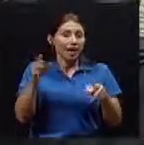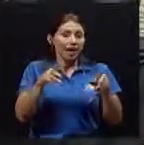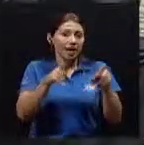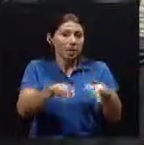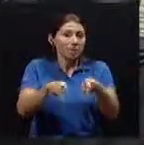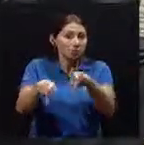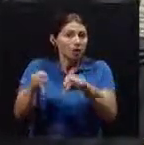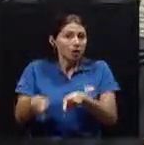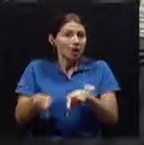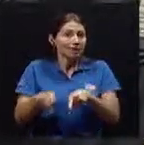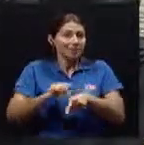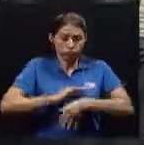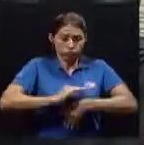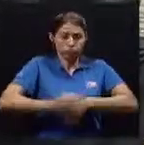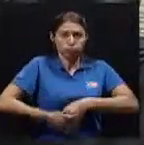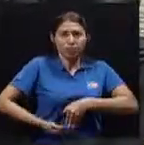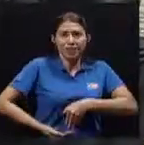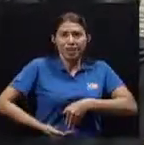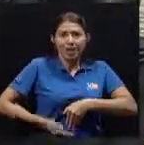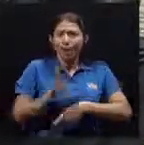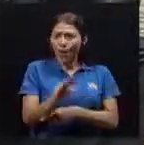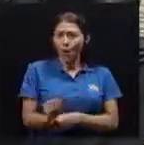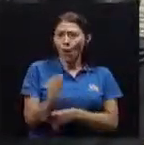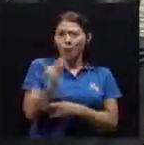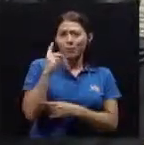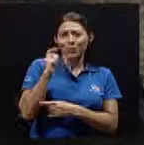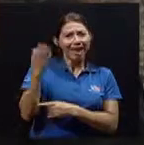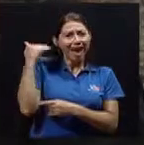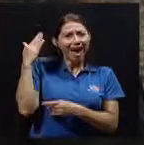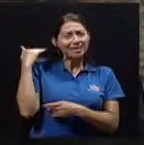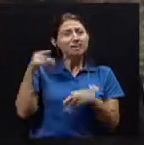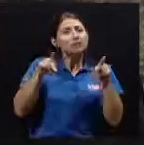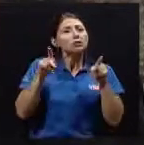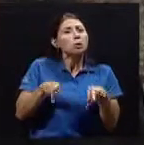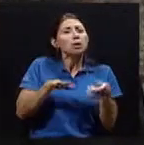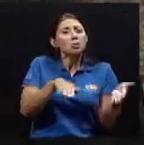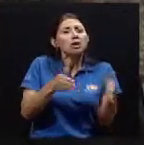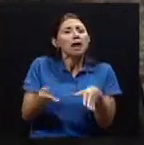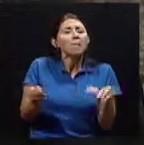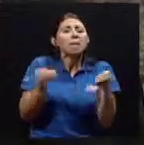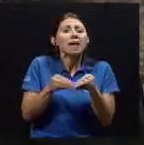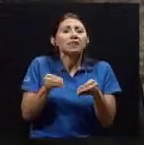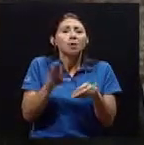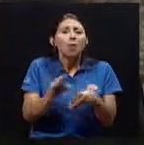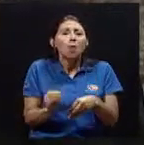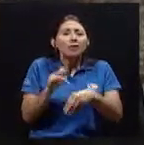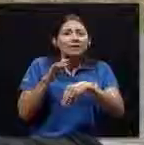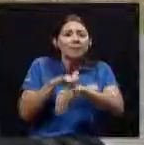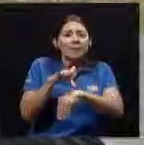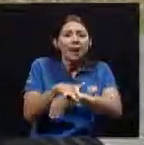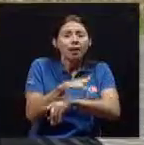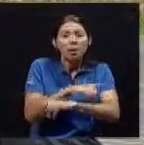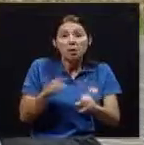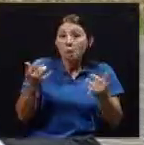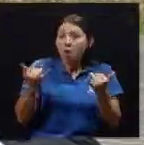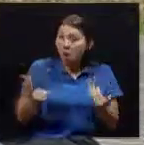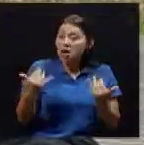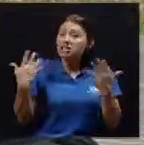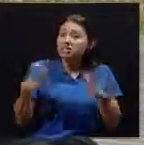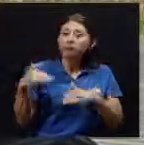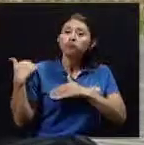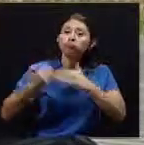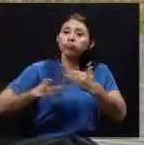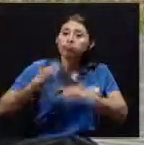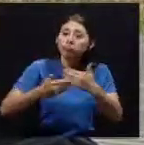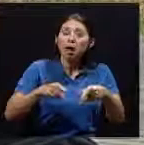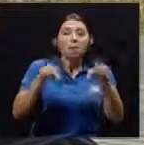personas tuvieran los embarazos tempranos, porque sí, la expectativa de vida era corta, la gente moría, y había muchas muertes, ¿verdad? Pero el ser humano ha